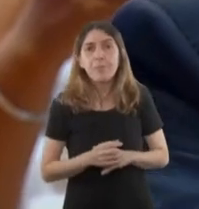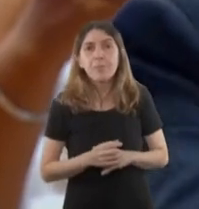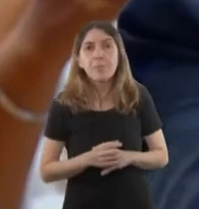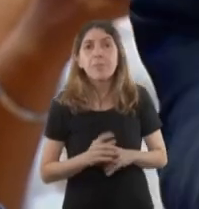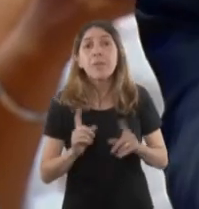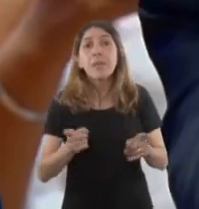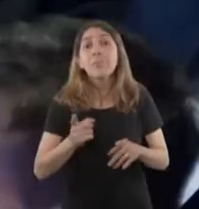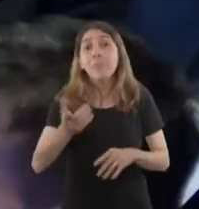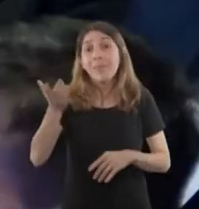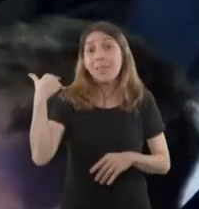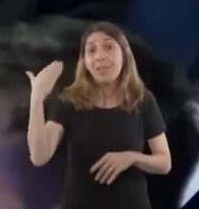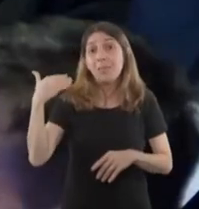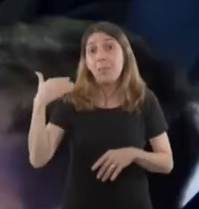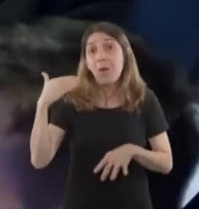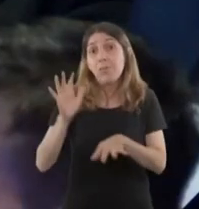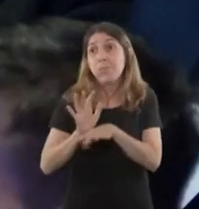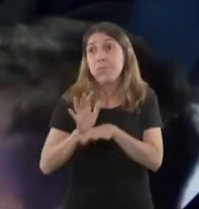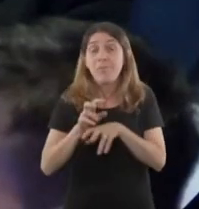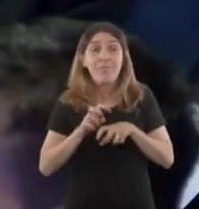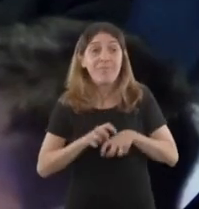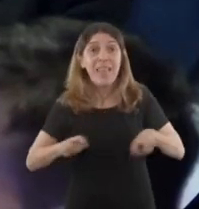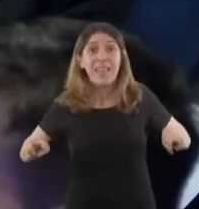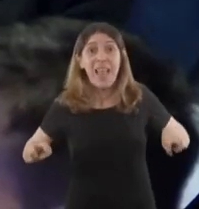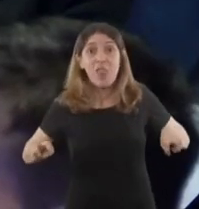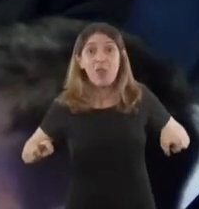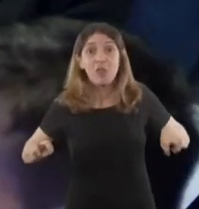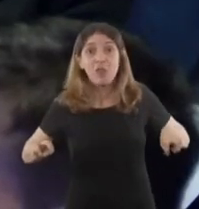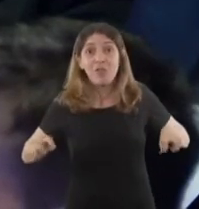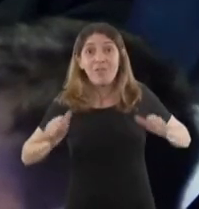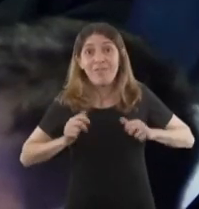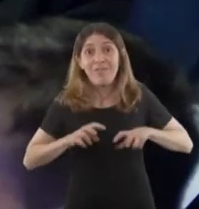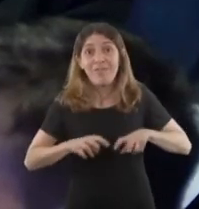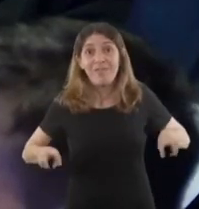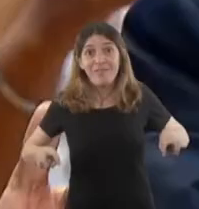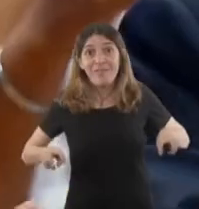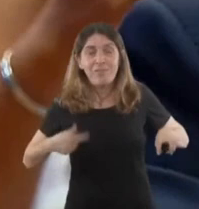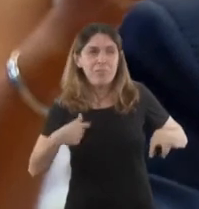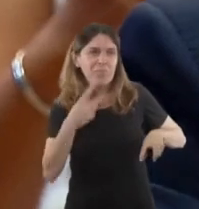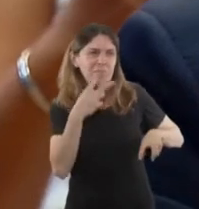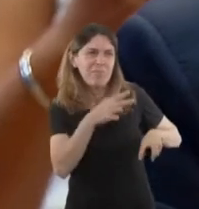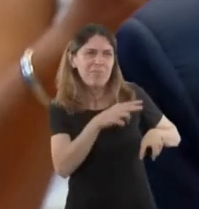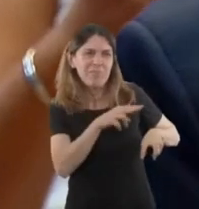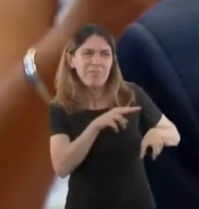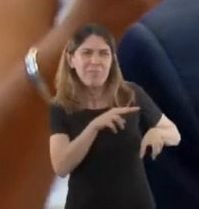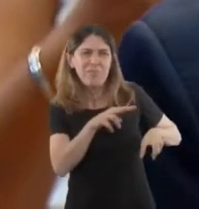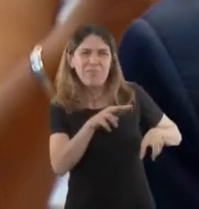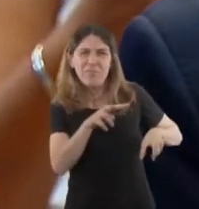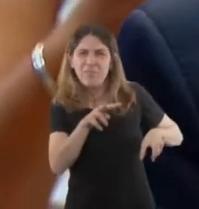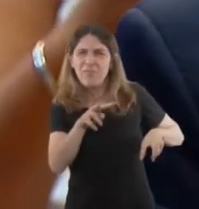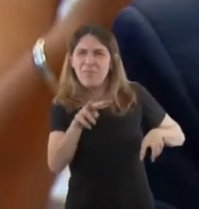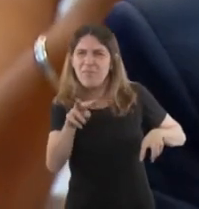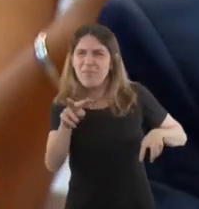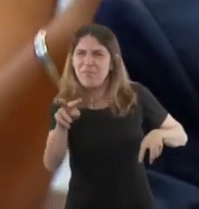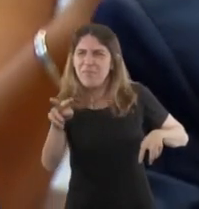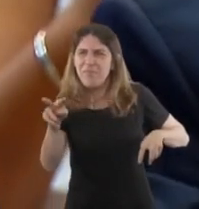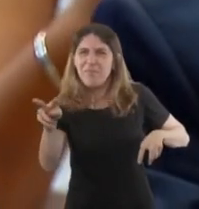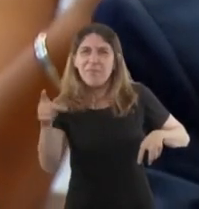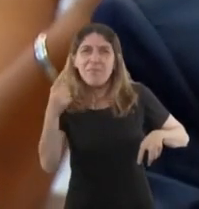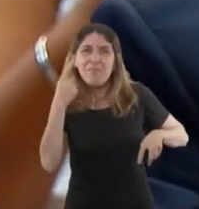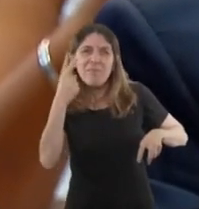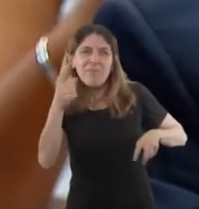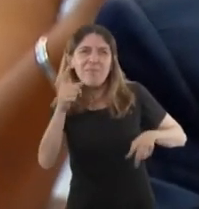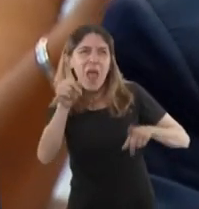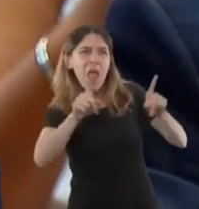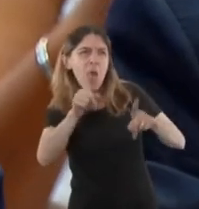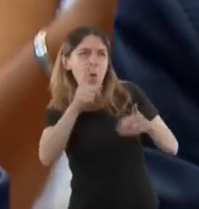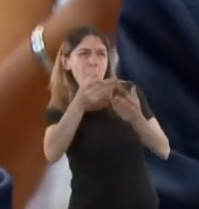quedamos sentados acá y mire y recorrí y veía algunos